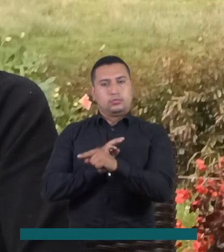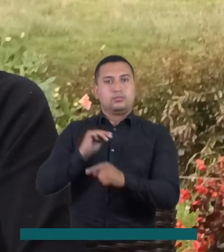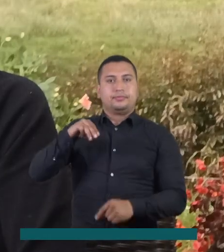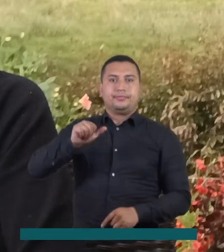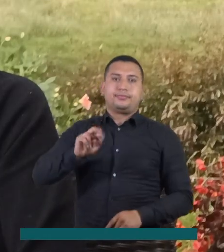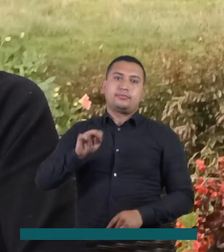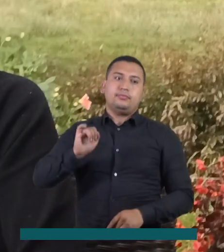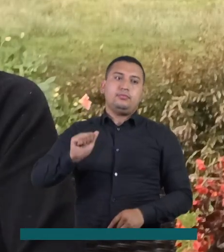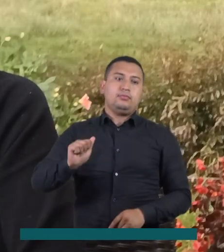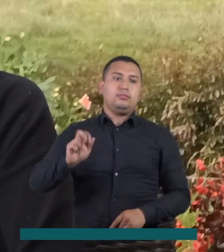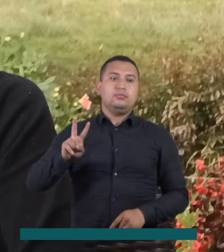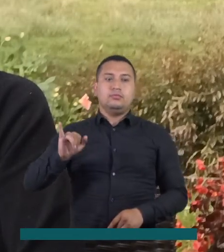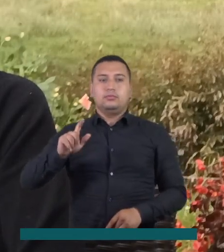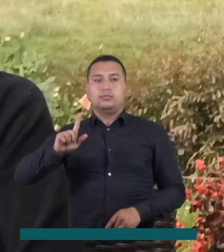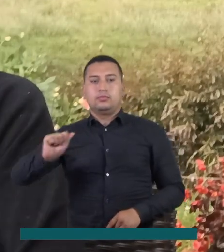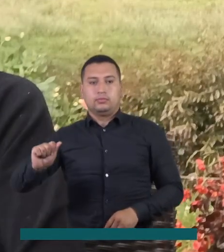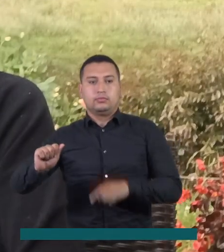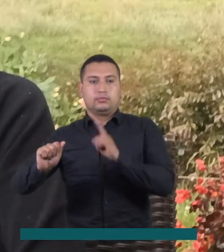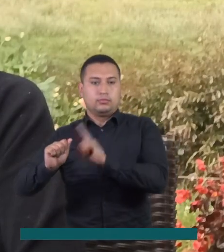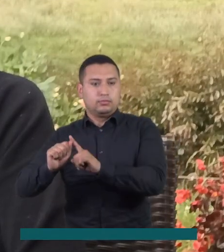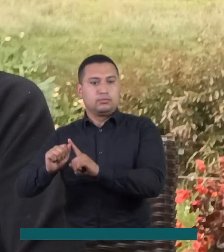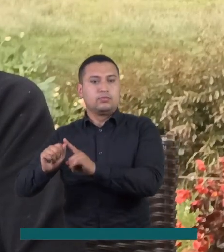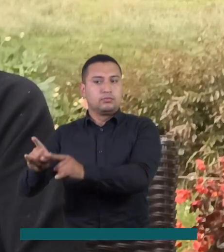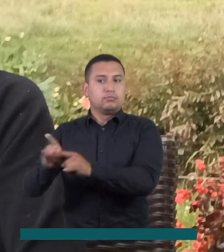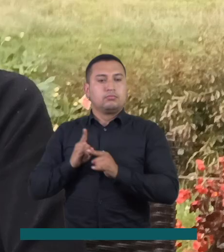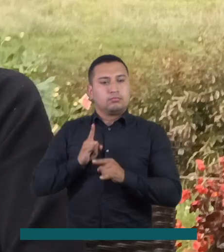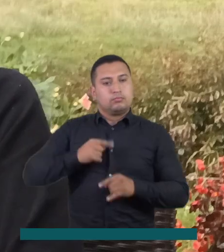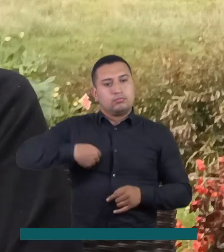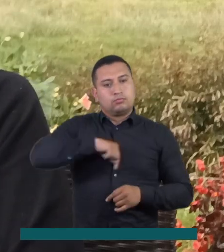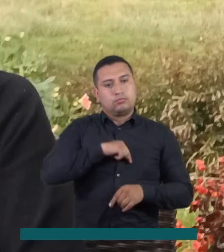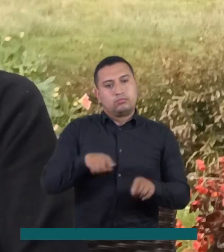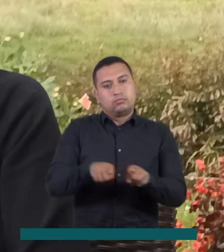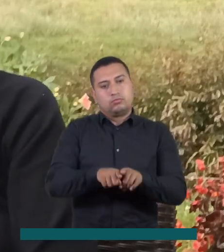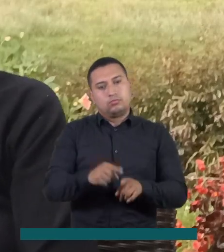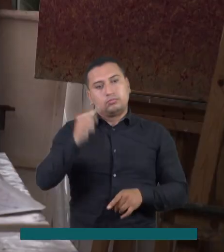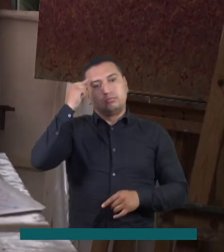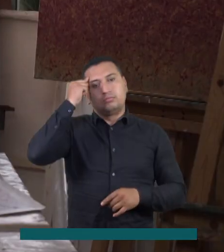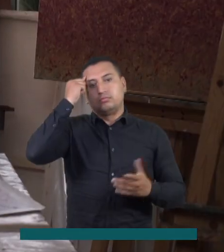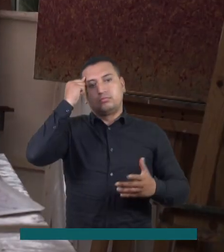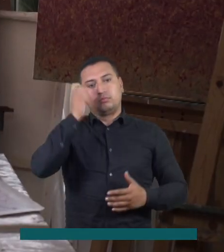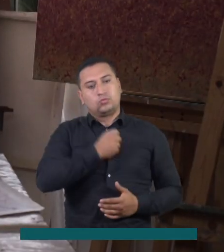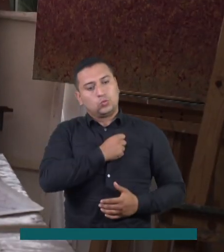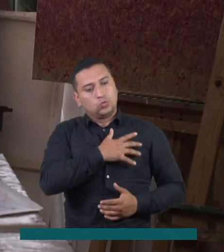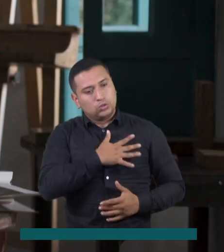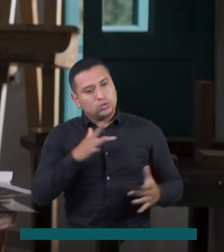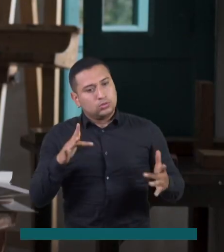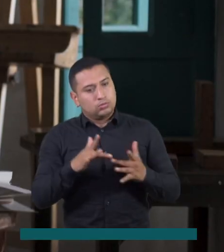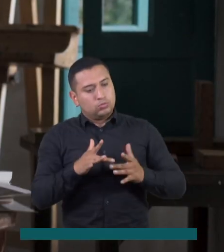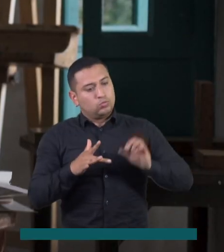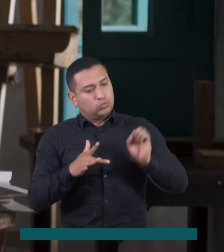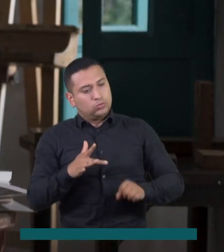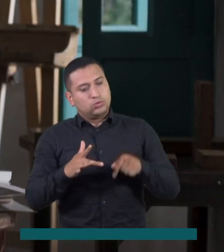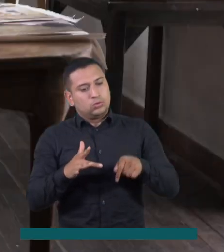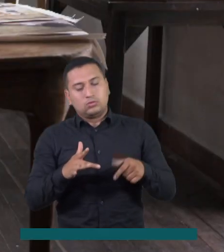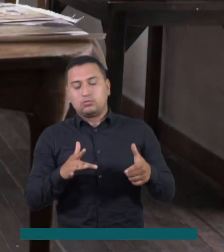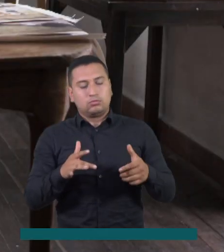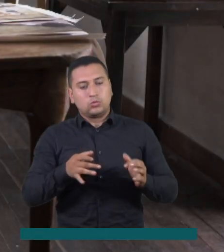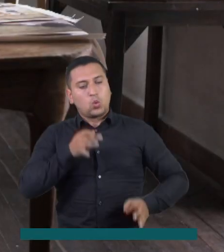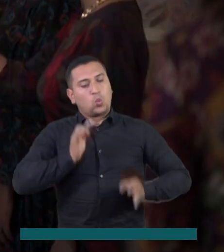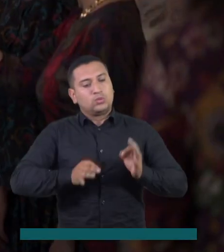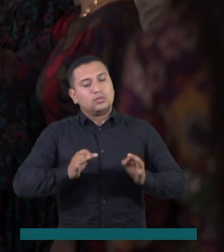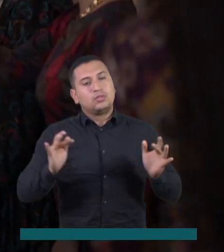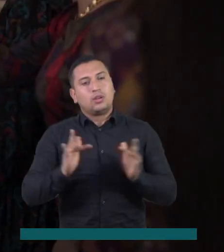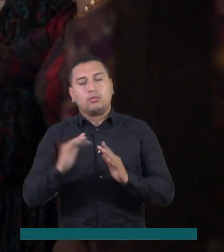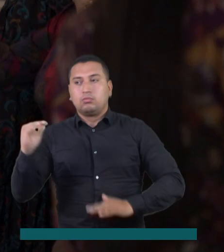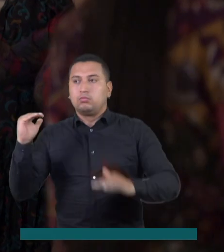para nosotros. Es una oportunidad para hacer justicia. La artista antioqueña pintó alrededor de 300